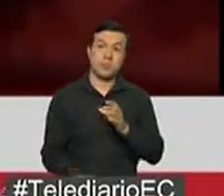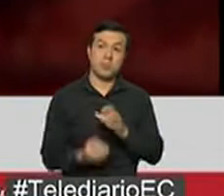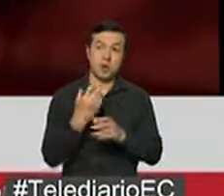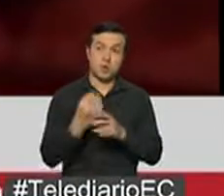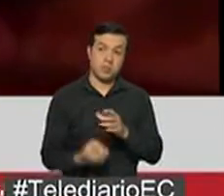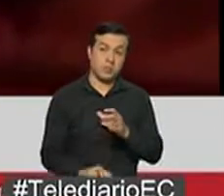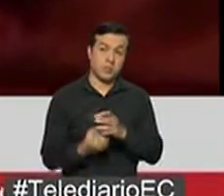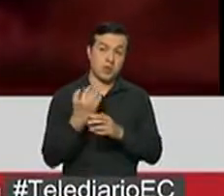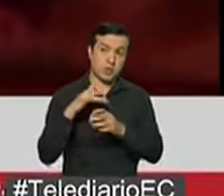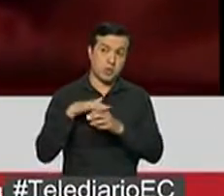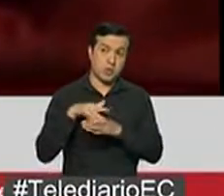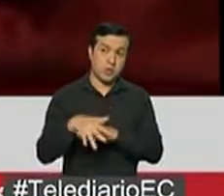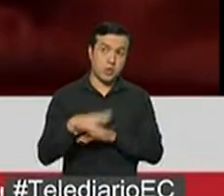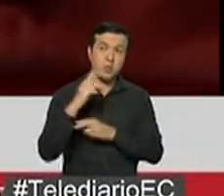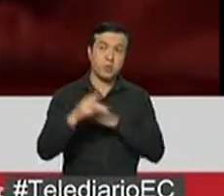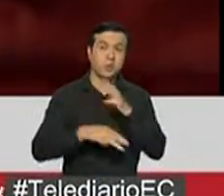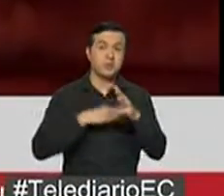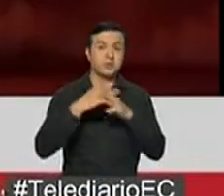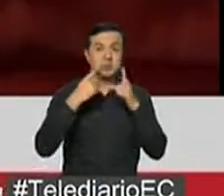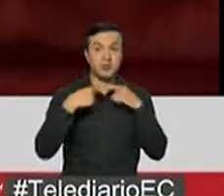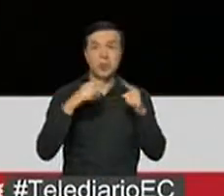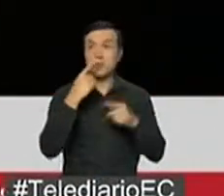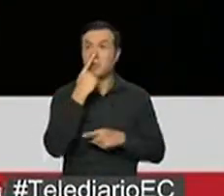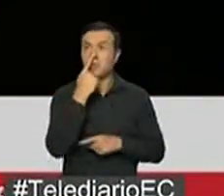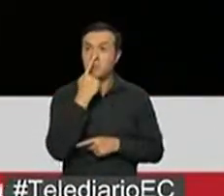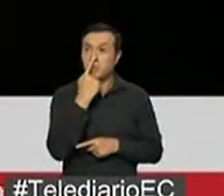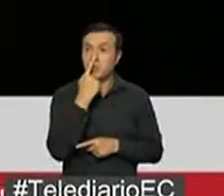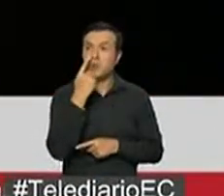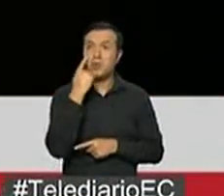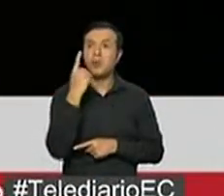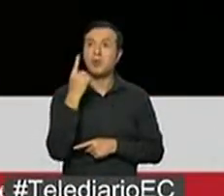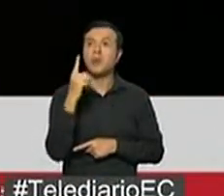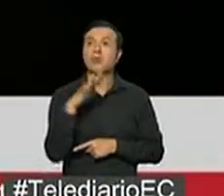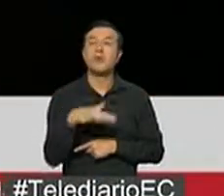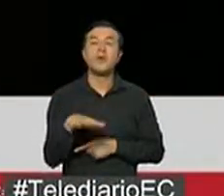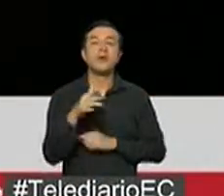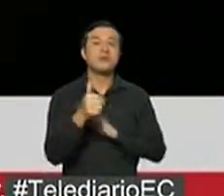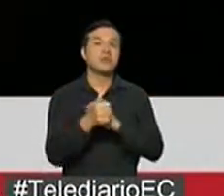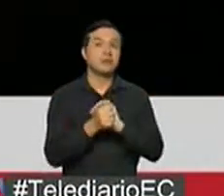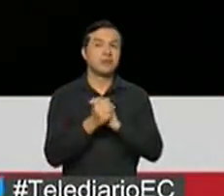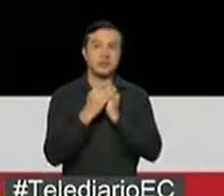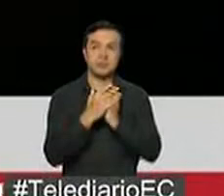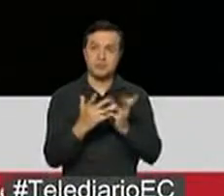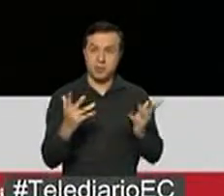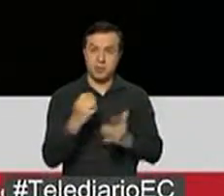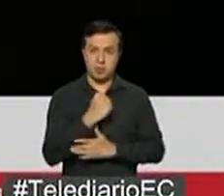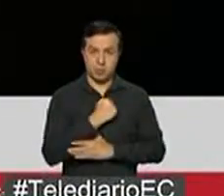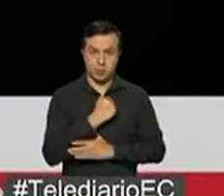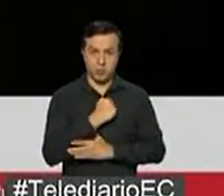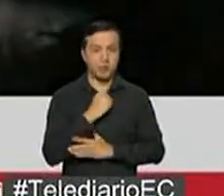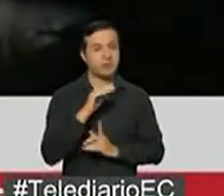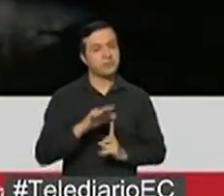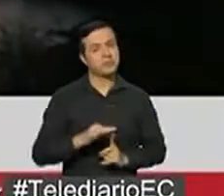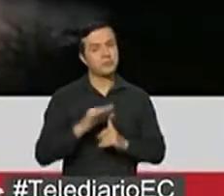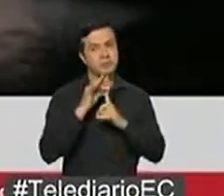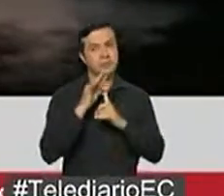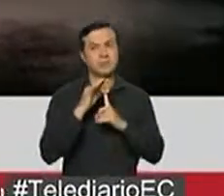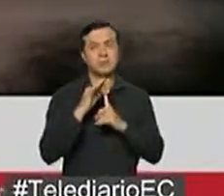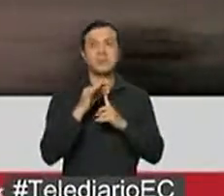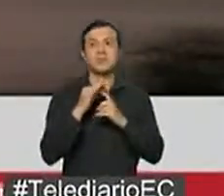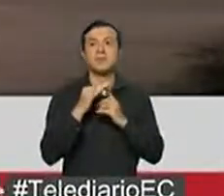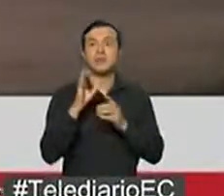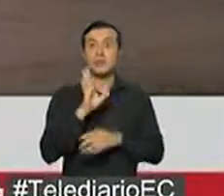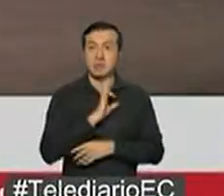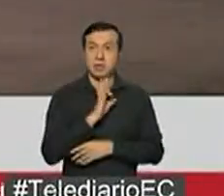llamado cerró la cumbre dan la vuelta al mundo y generan interés por estar ubicado en las islas galápagos patrimonio natural de la humanidad sin embargo